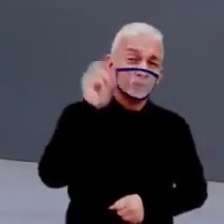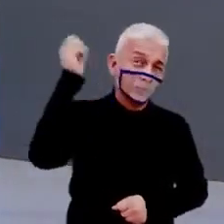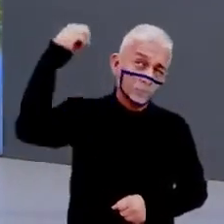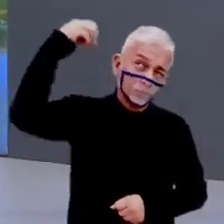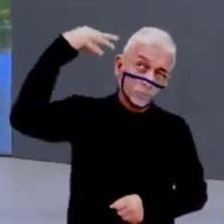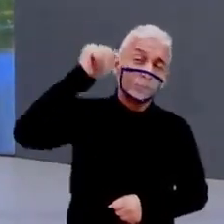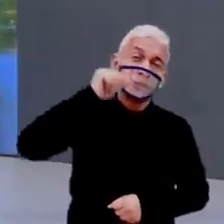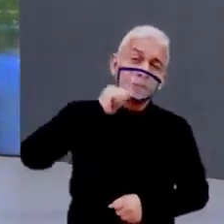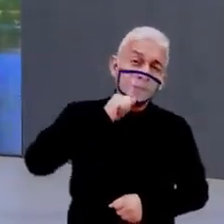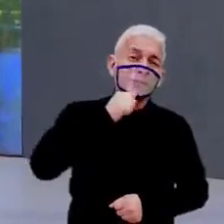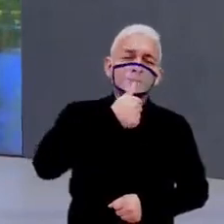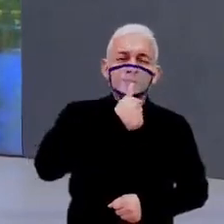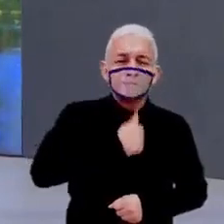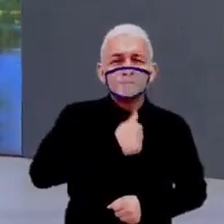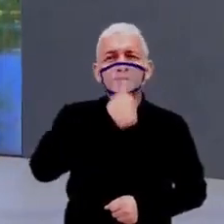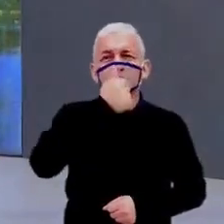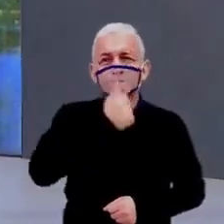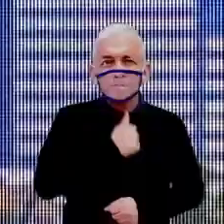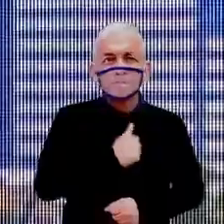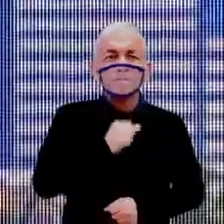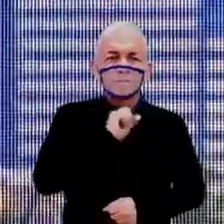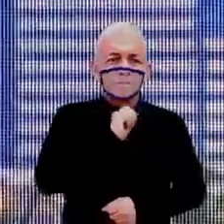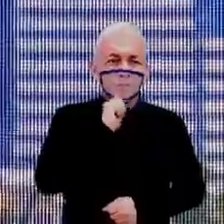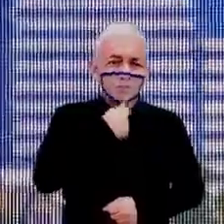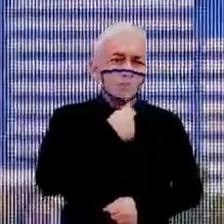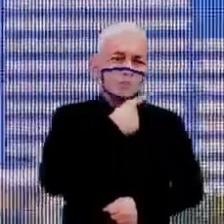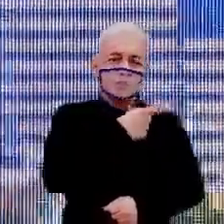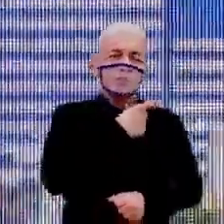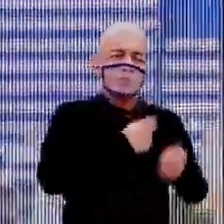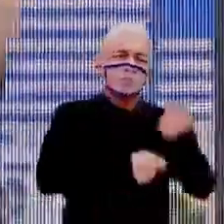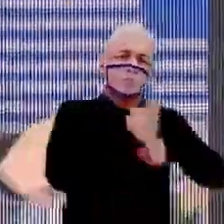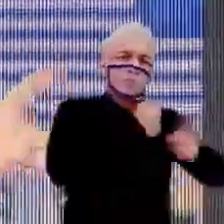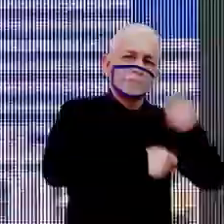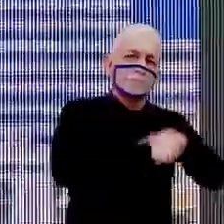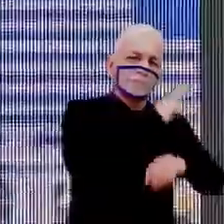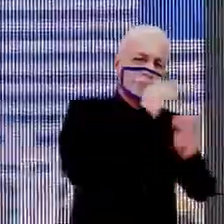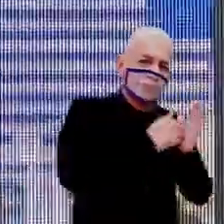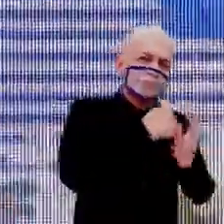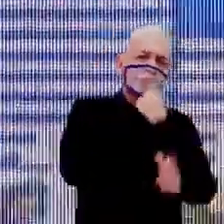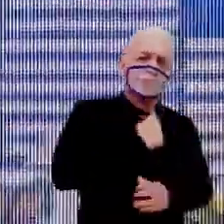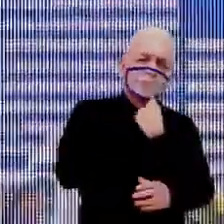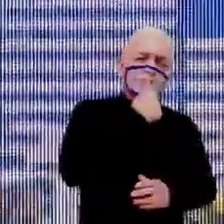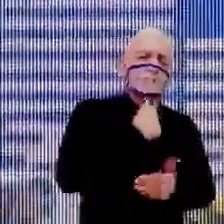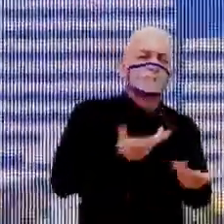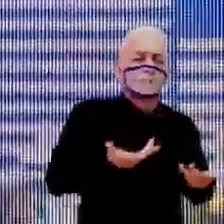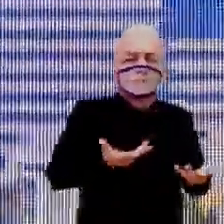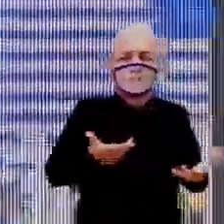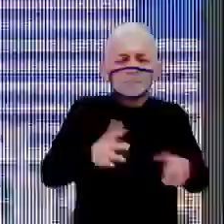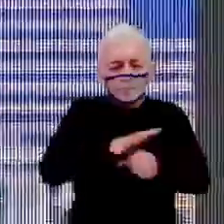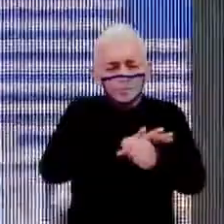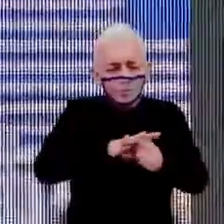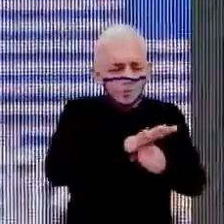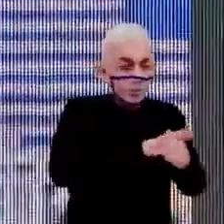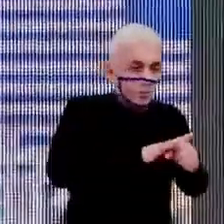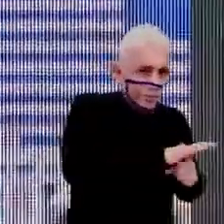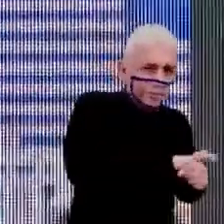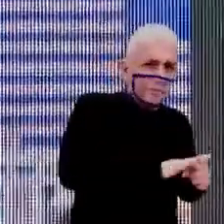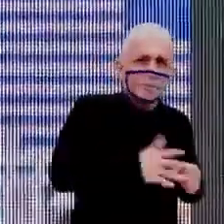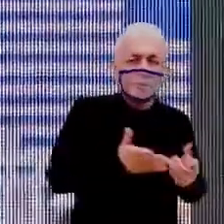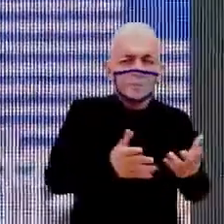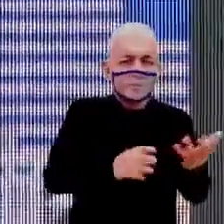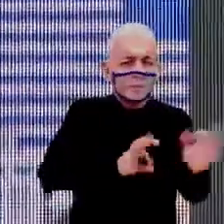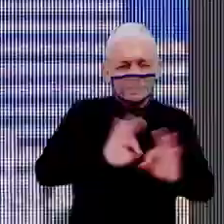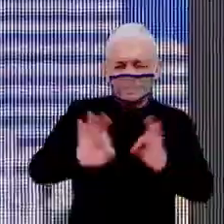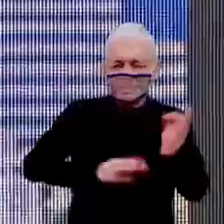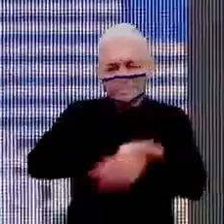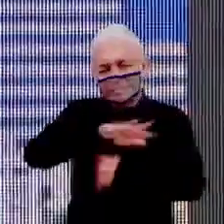asoleándose, padeciendo la inclemencia del crimen, del clima, de la